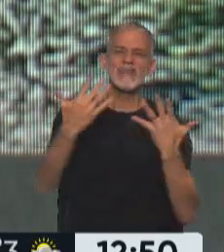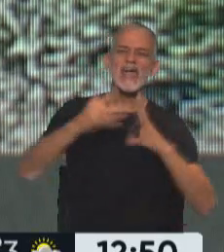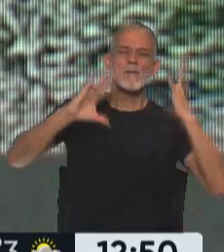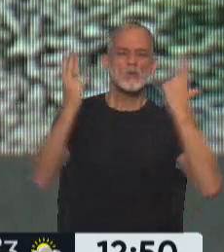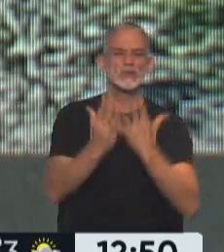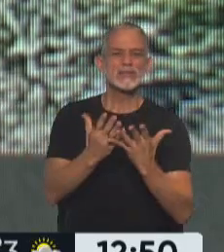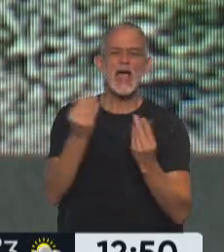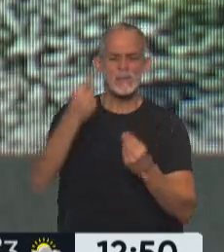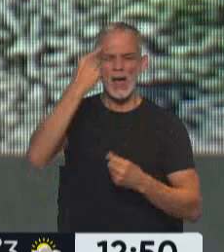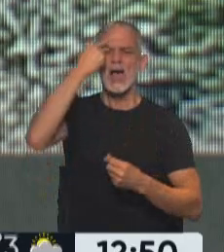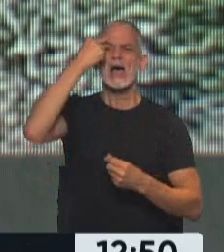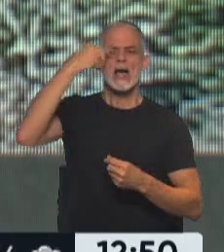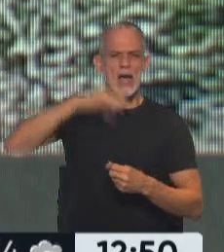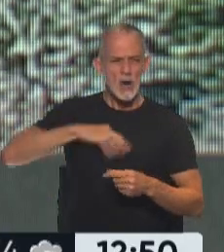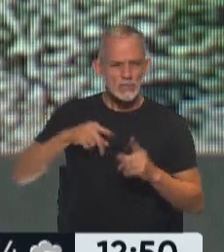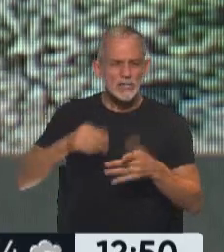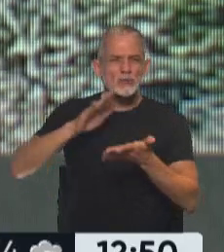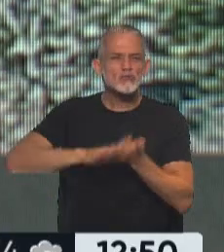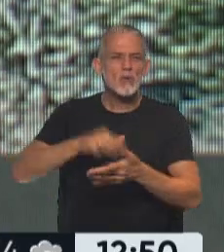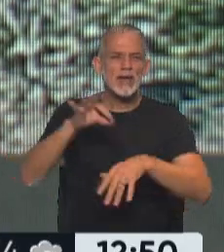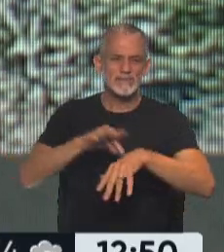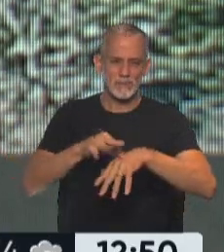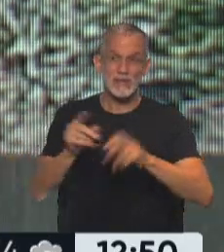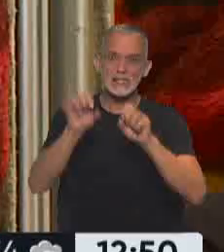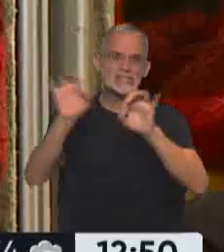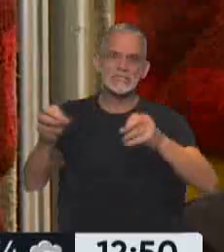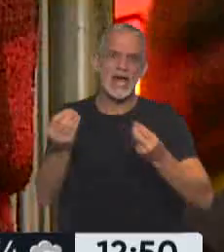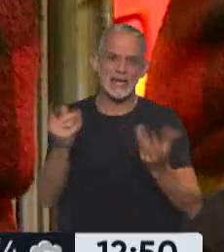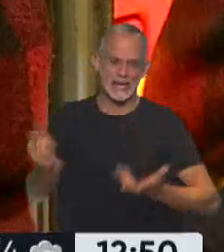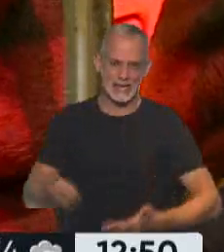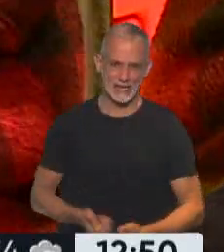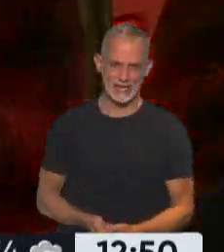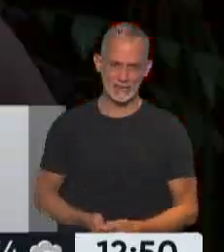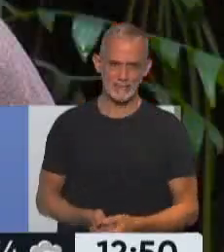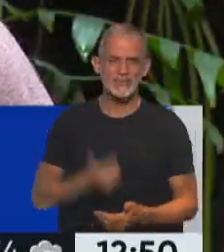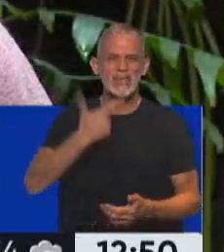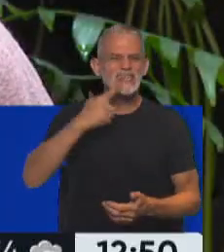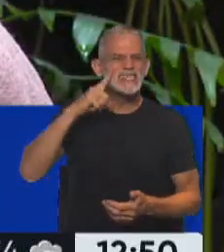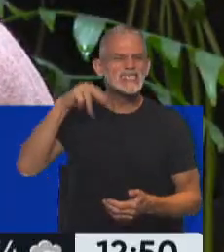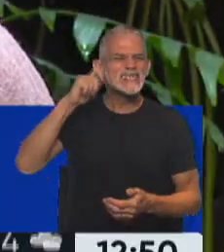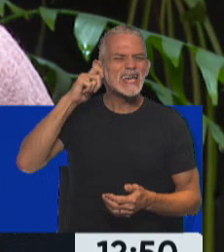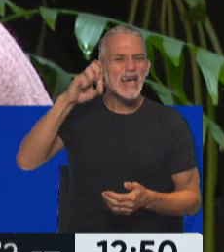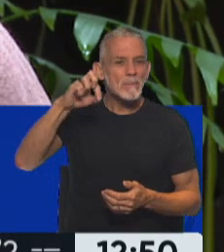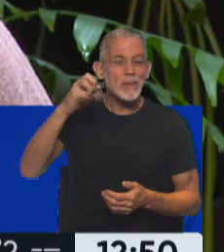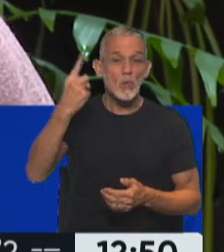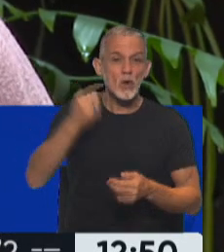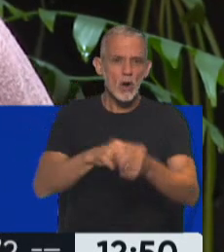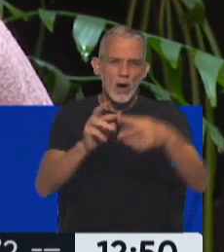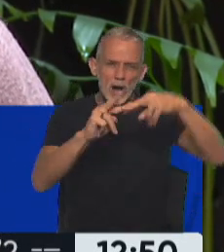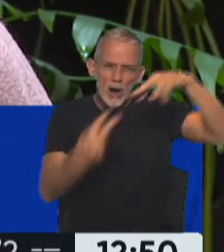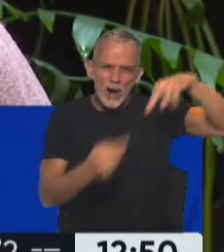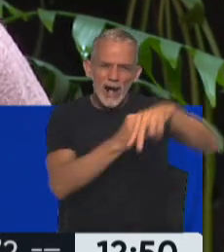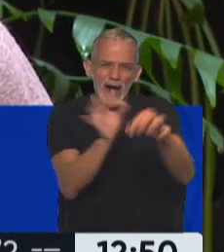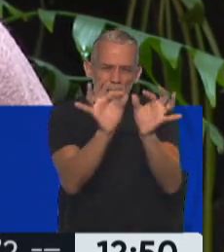Mundial para concientizar sobre sus alcances. El SYNGAP1 es un trastorno genético que